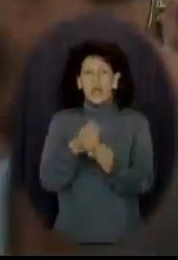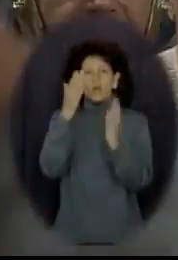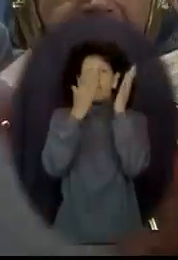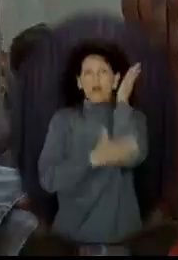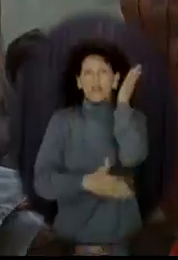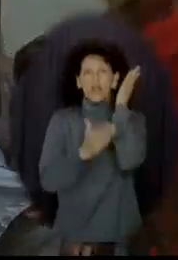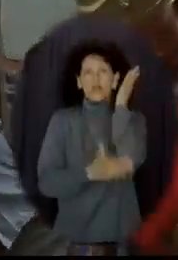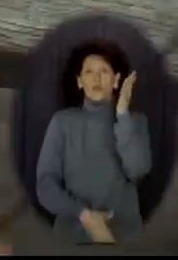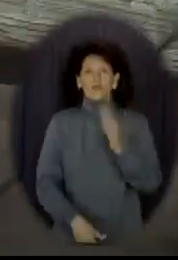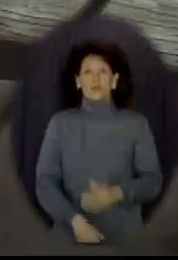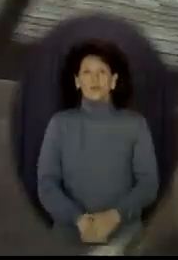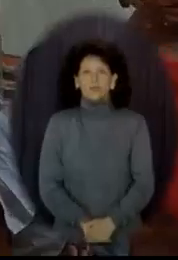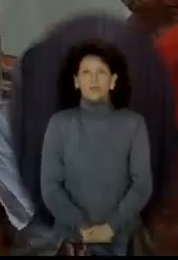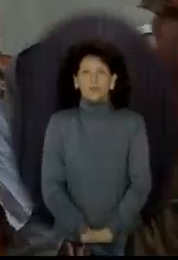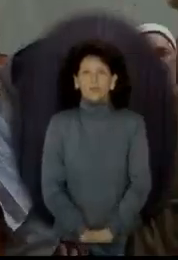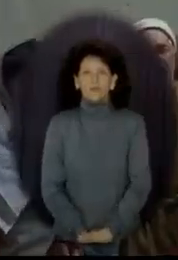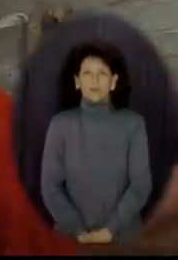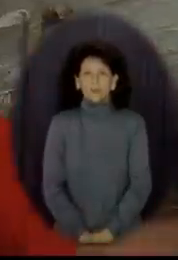¡Corten las cuerdas!